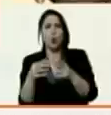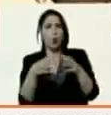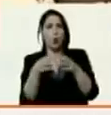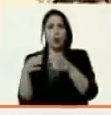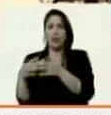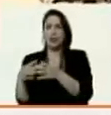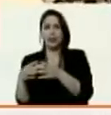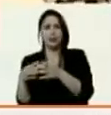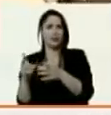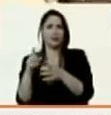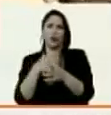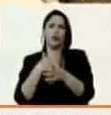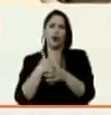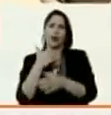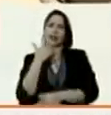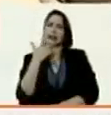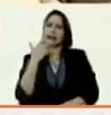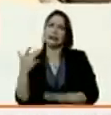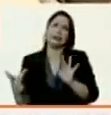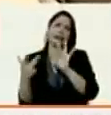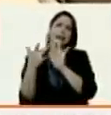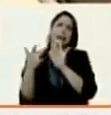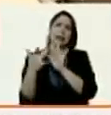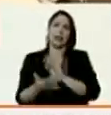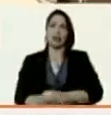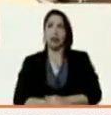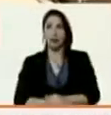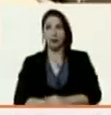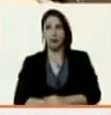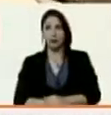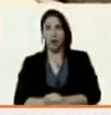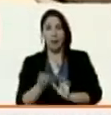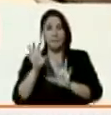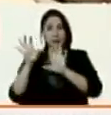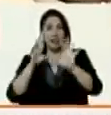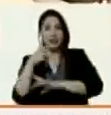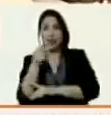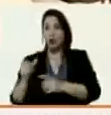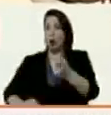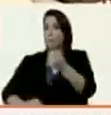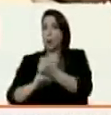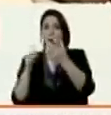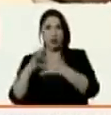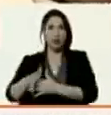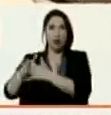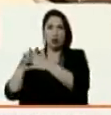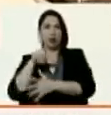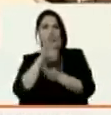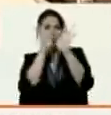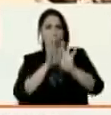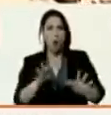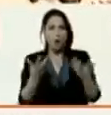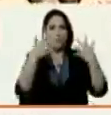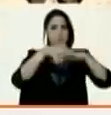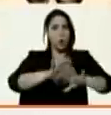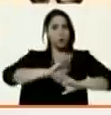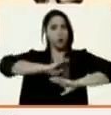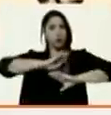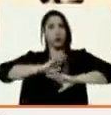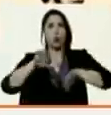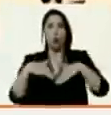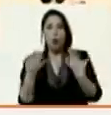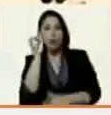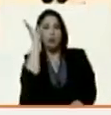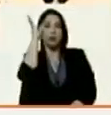acerque ni siquiera se le acerque a los los alineados es nuestro nuestro mecanismo de integración propio y cuando fue